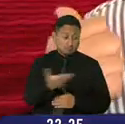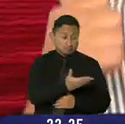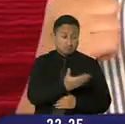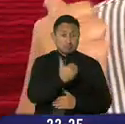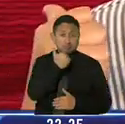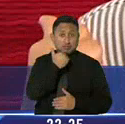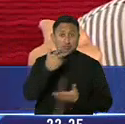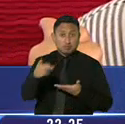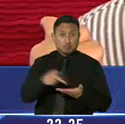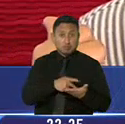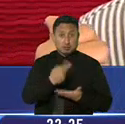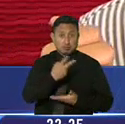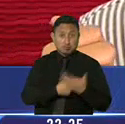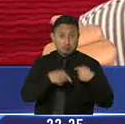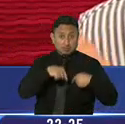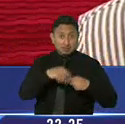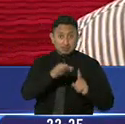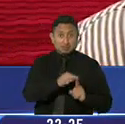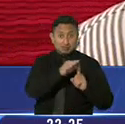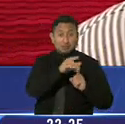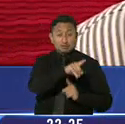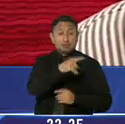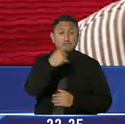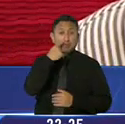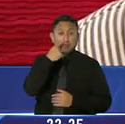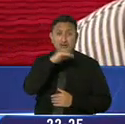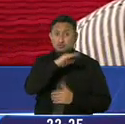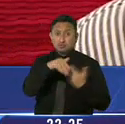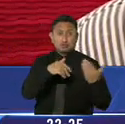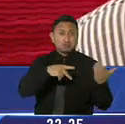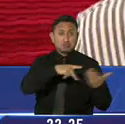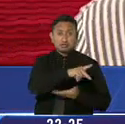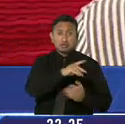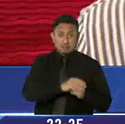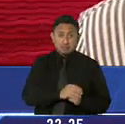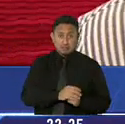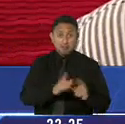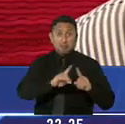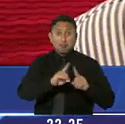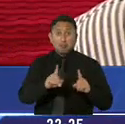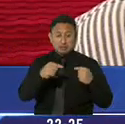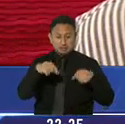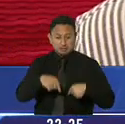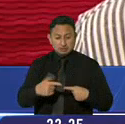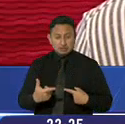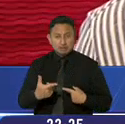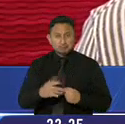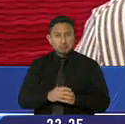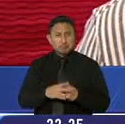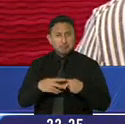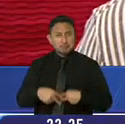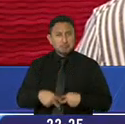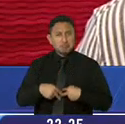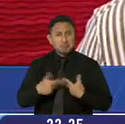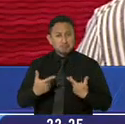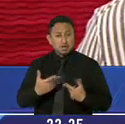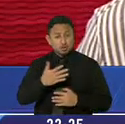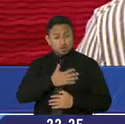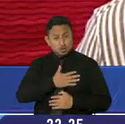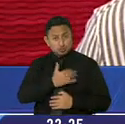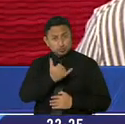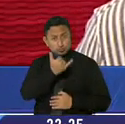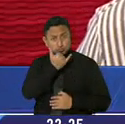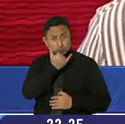hija que es especial, que el papá cubría todos los gastos, pero también hay que ser responsable en la vida. Y si yo cometí un error, pues tengo